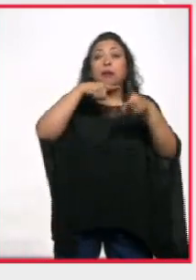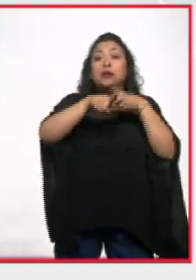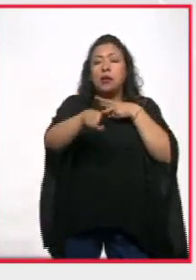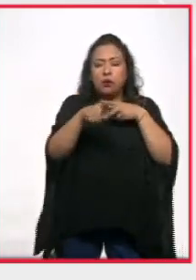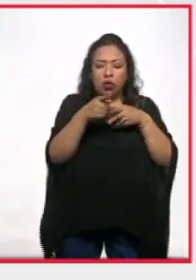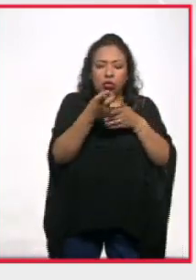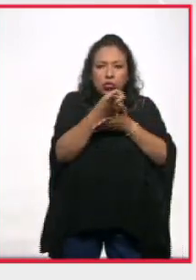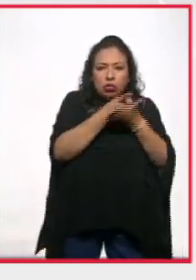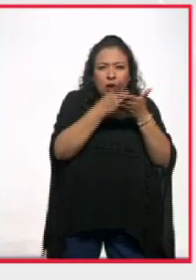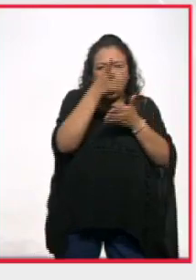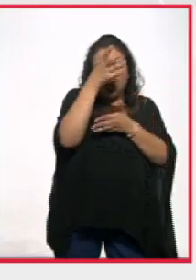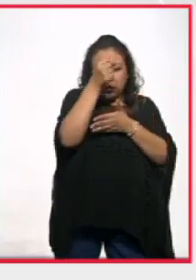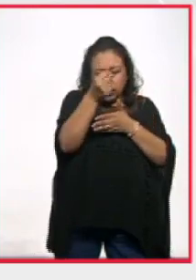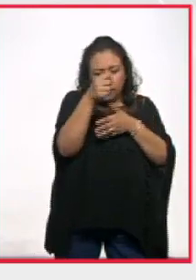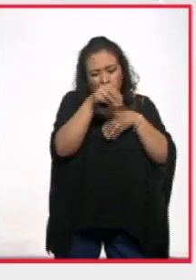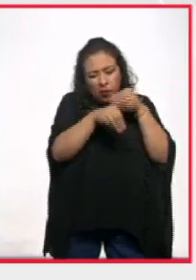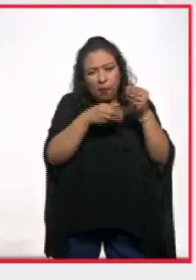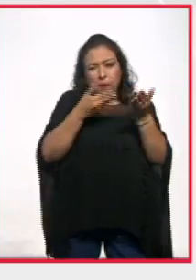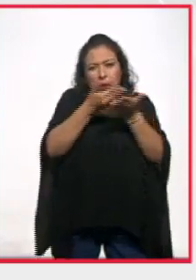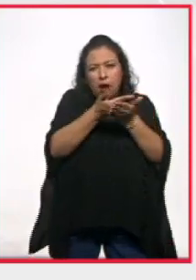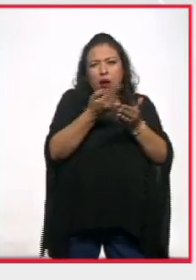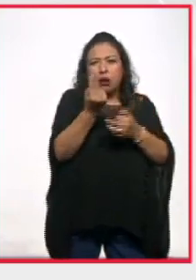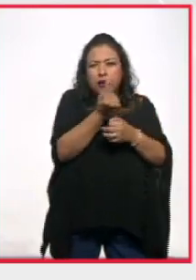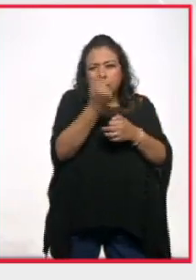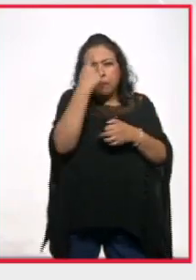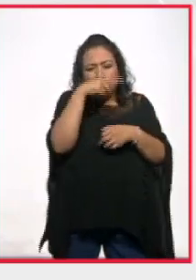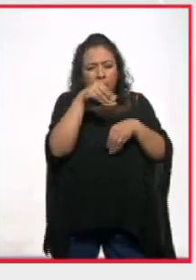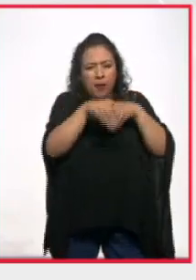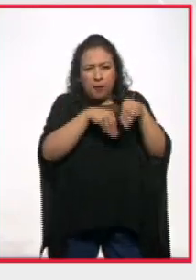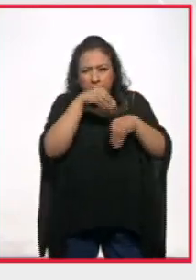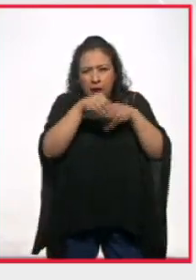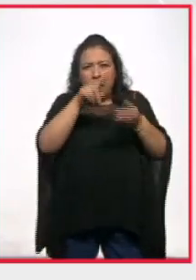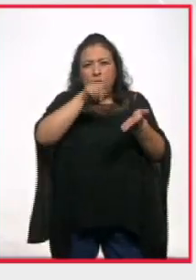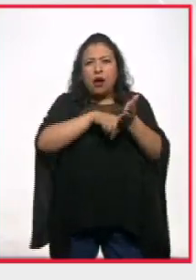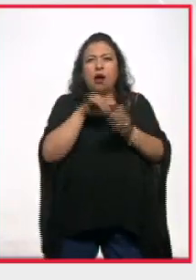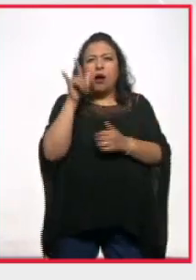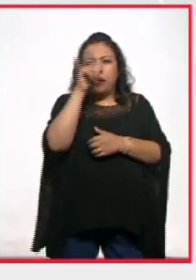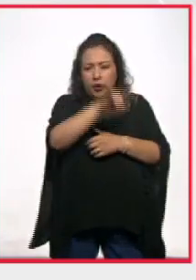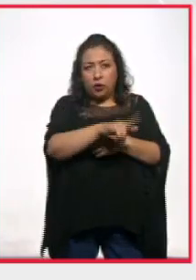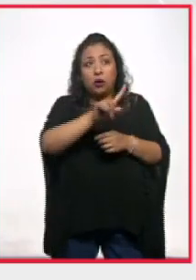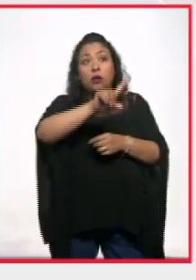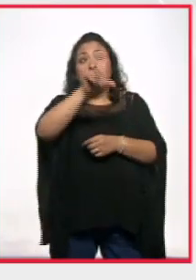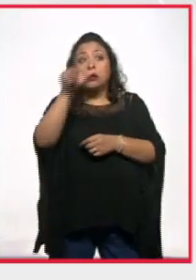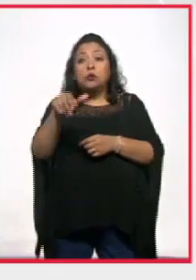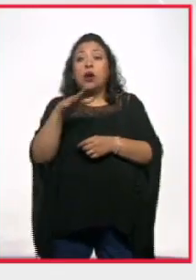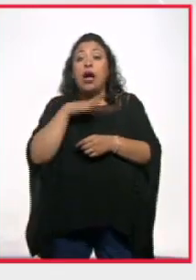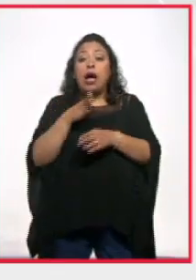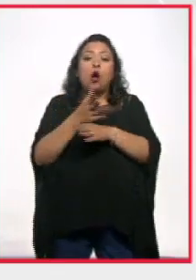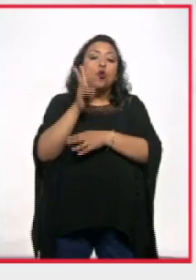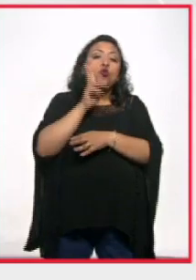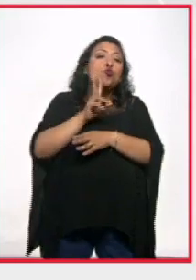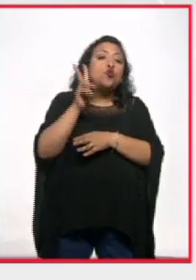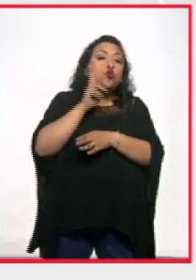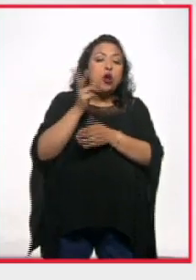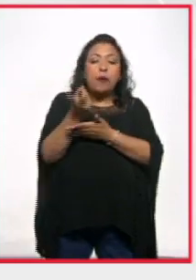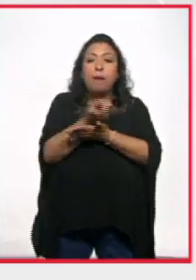desde un diseño conceptual, que es en donde planteamos todas las necesidades que tenemos para realizar en el avión. Seguimos por un diseño preliminar, en